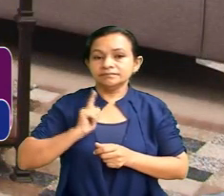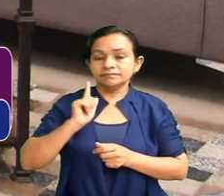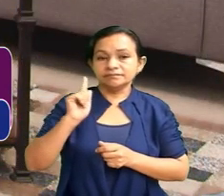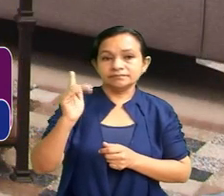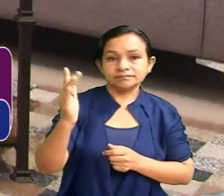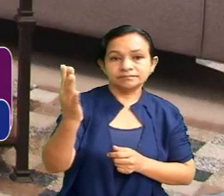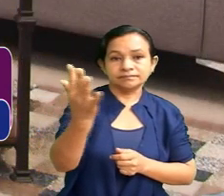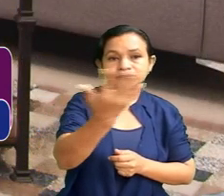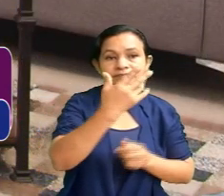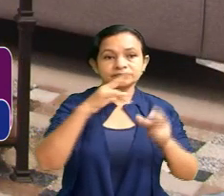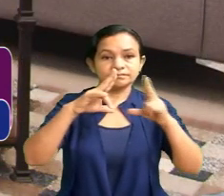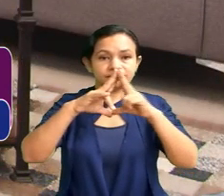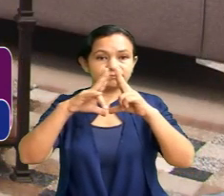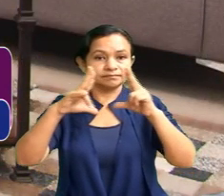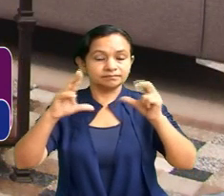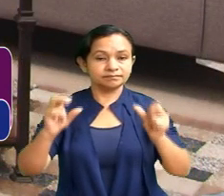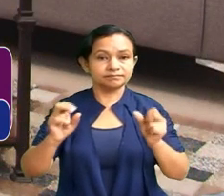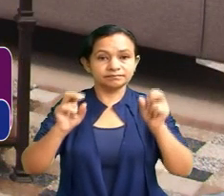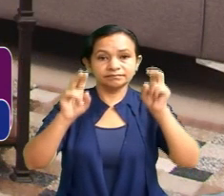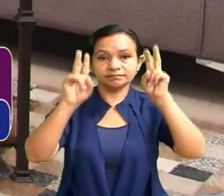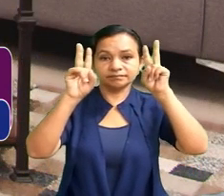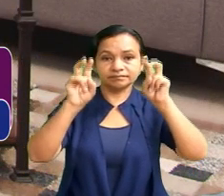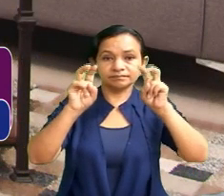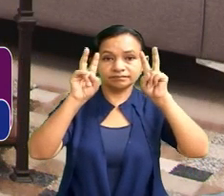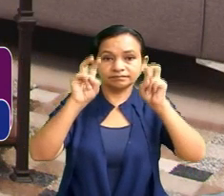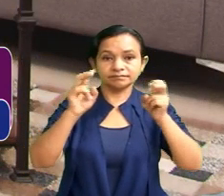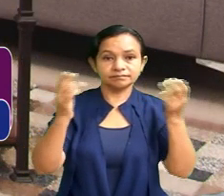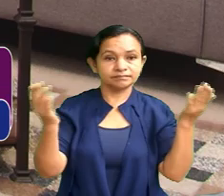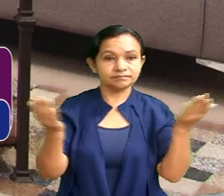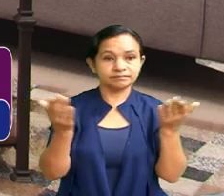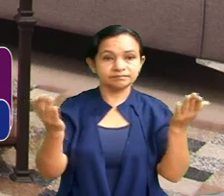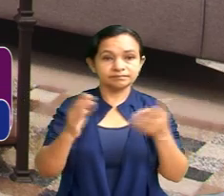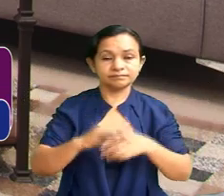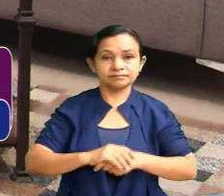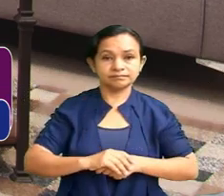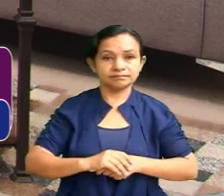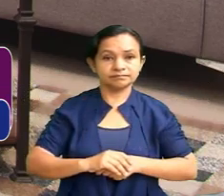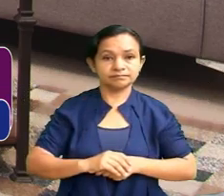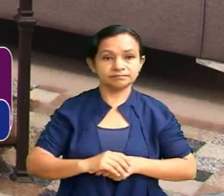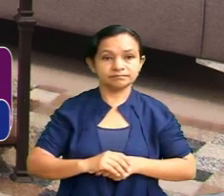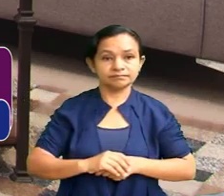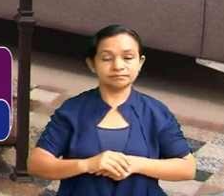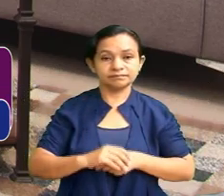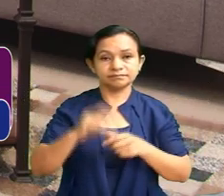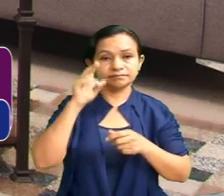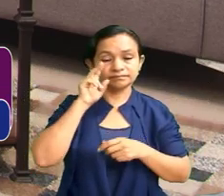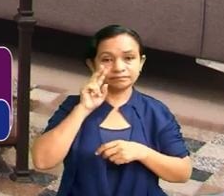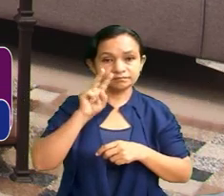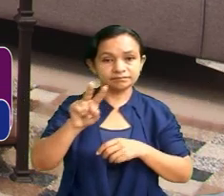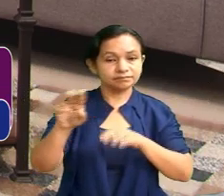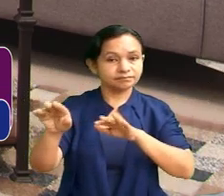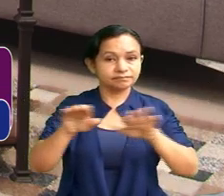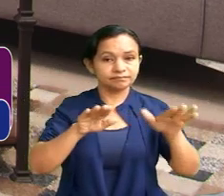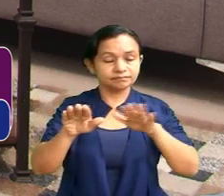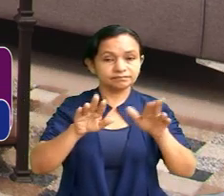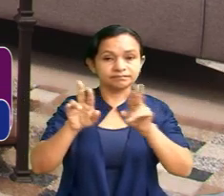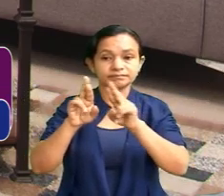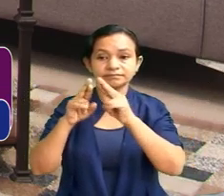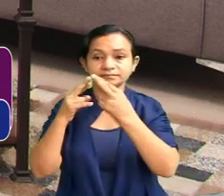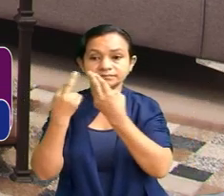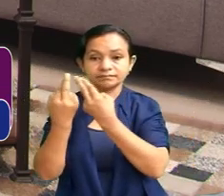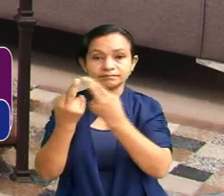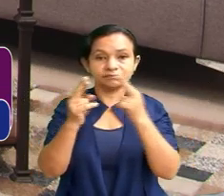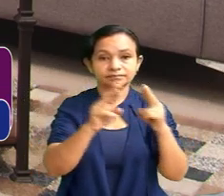nuestro país y ese aspecto que a veces y no sé no se visibiliza bastante ese proceso de encuentro con